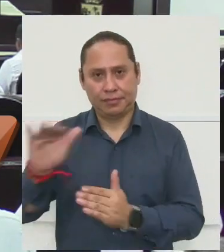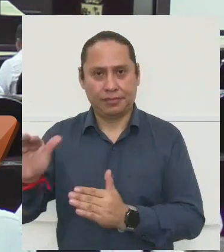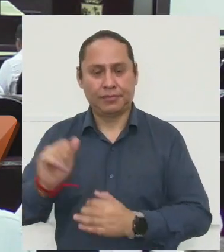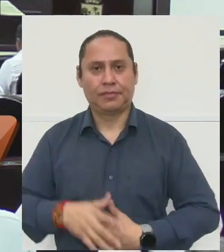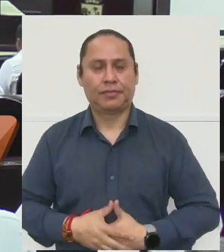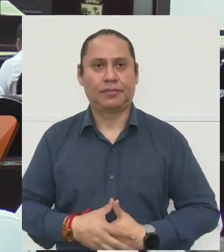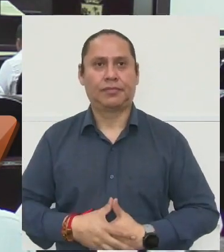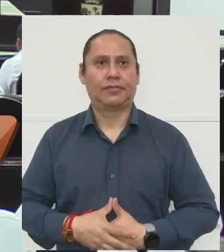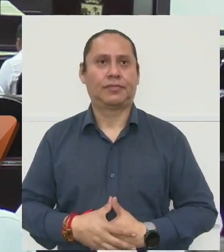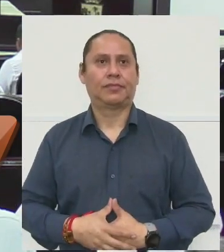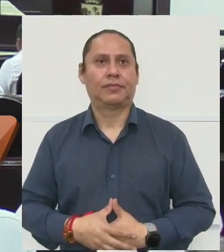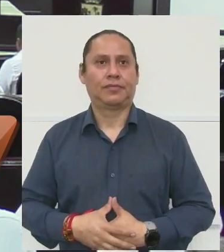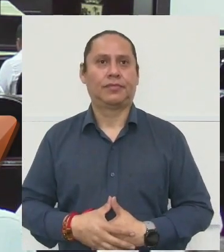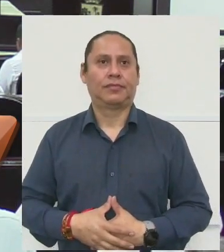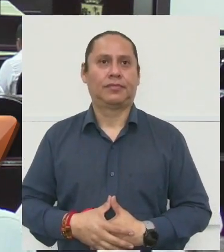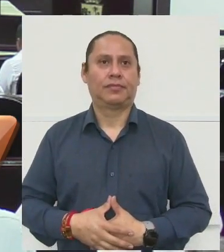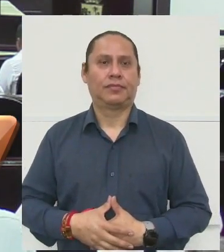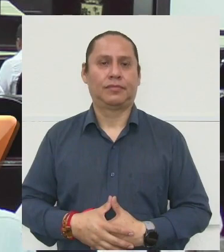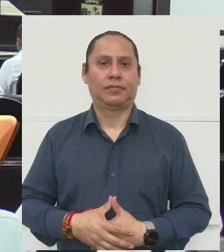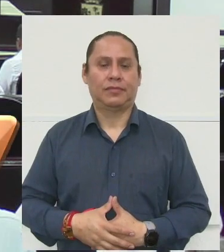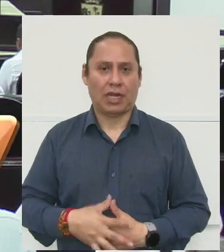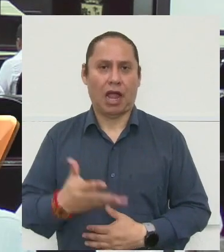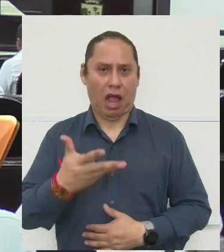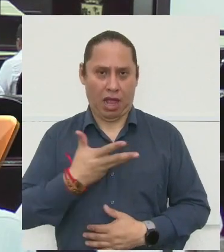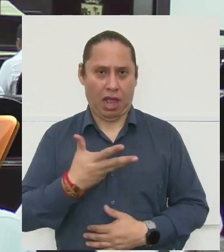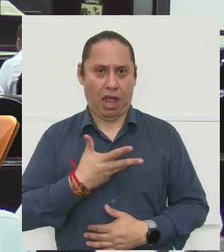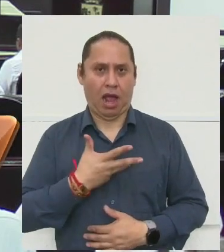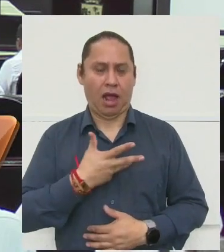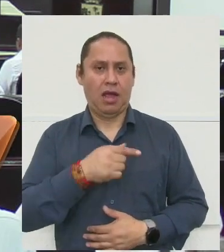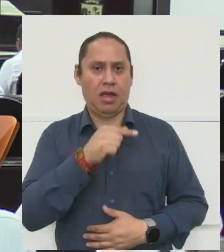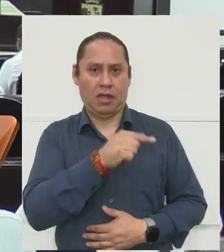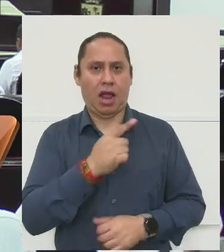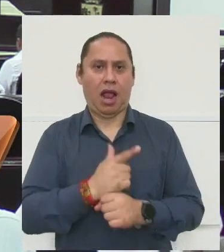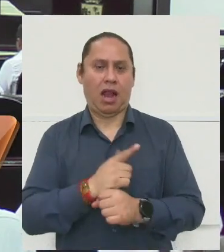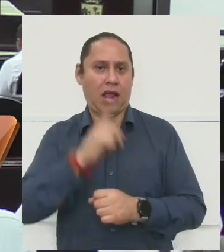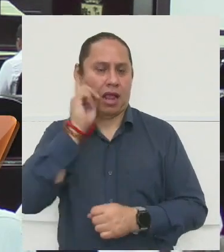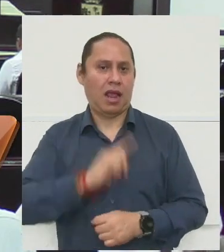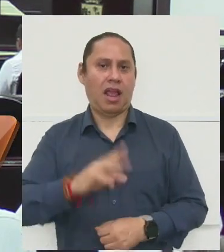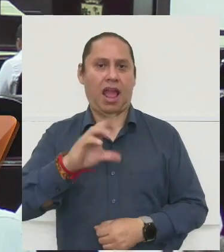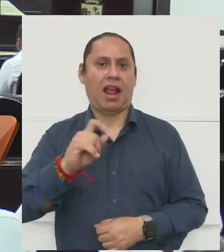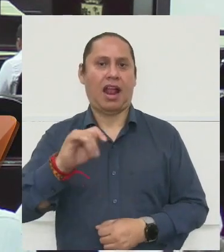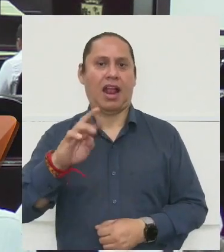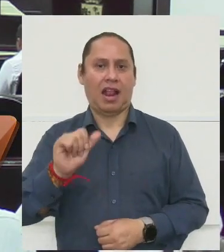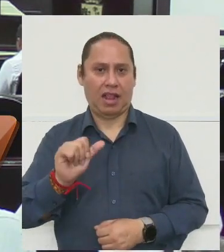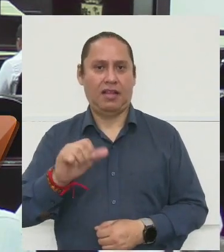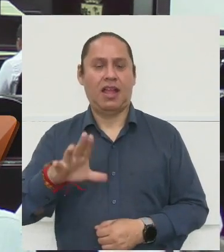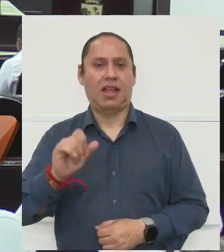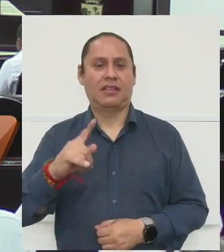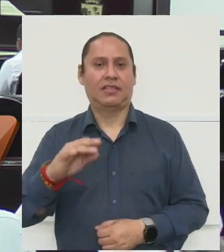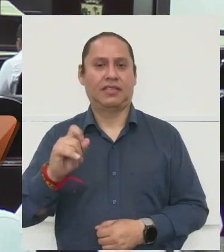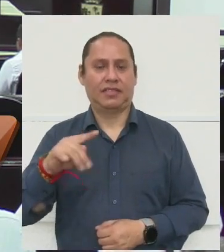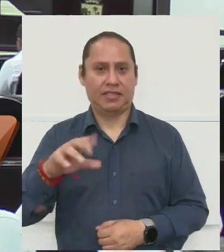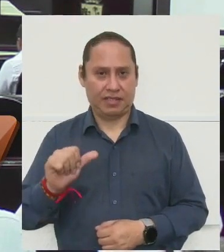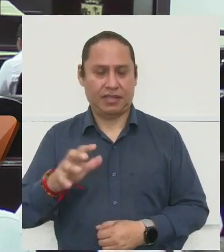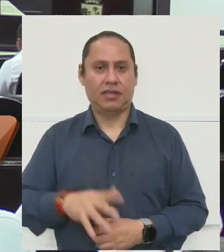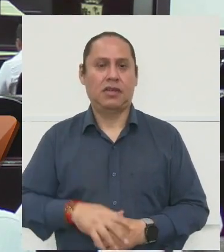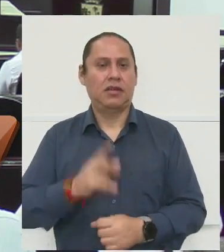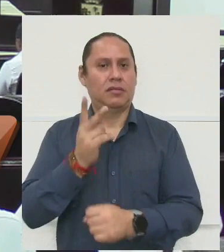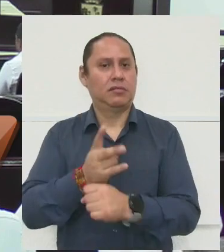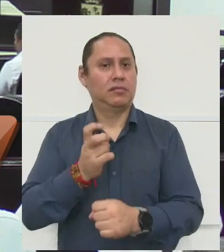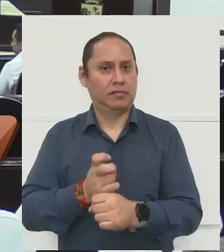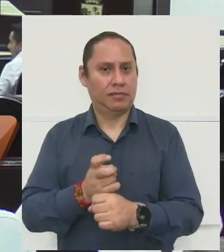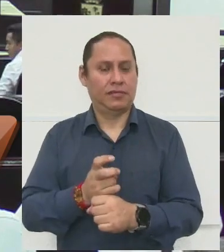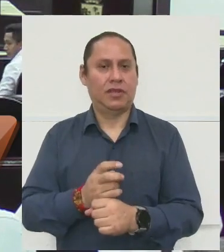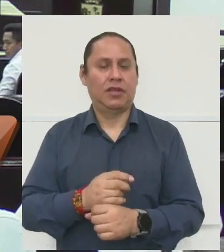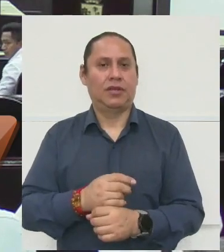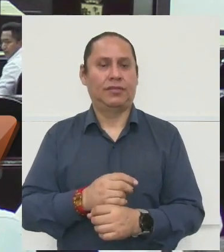presentado toda vez que se encuentra presente la licenciada Claudia Lucía Domínguez Acuña se le invita